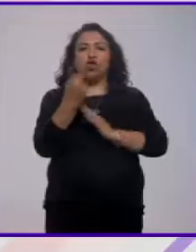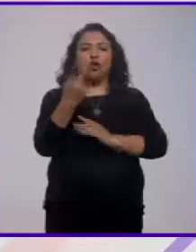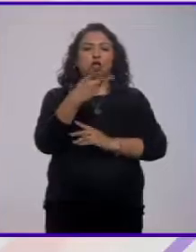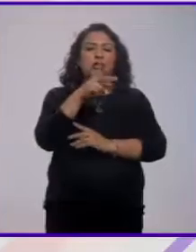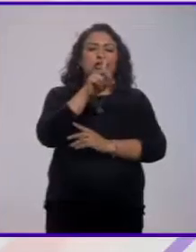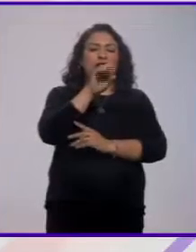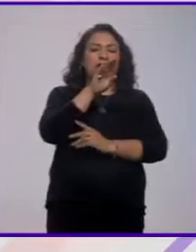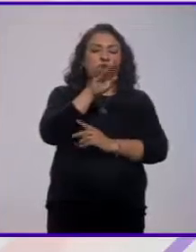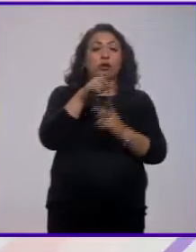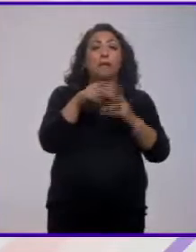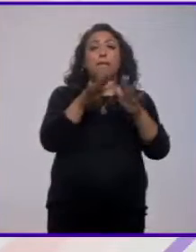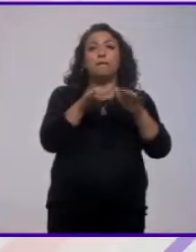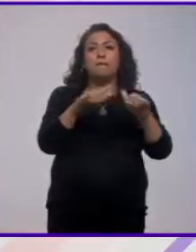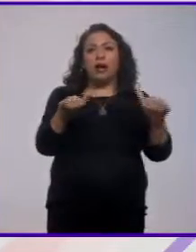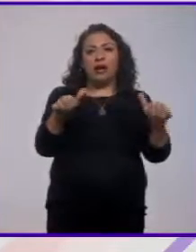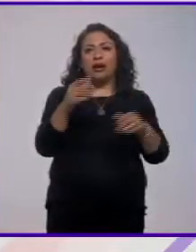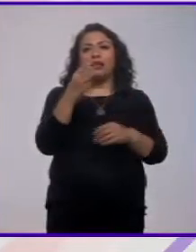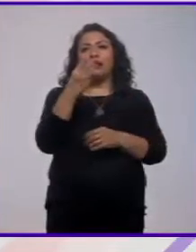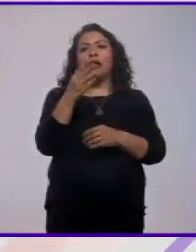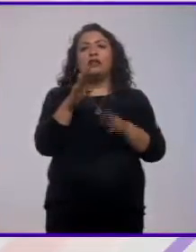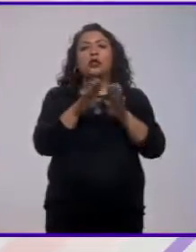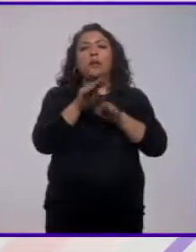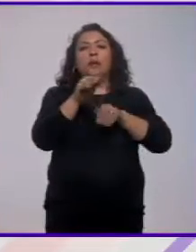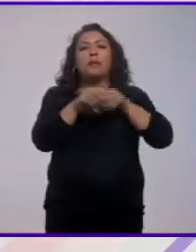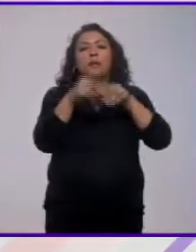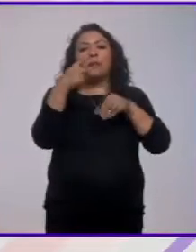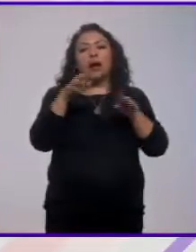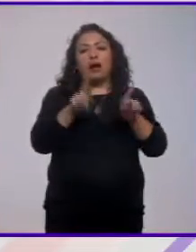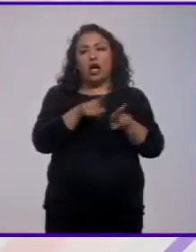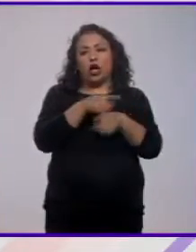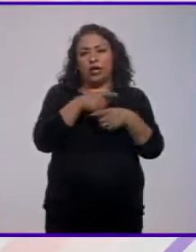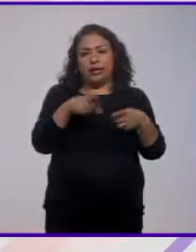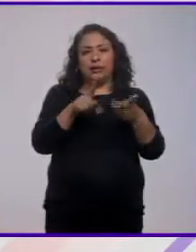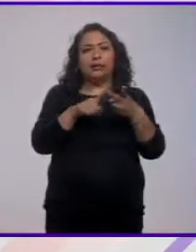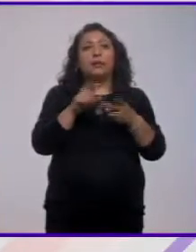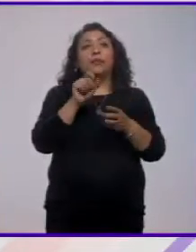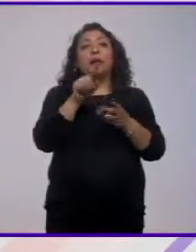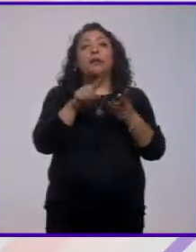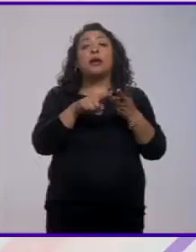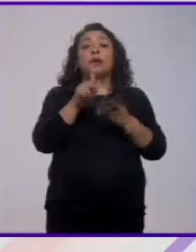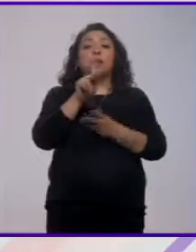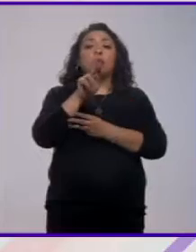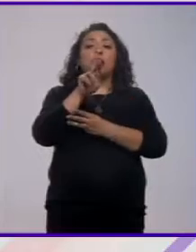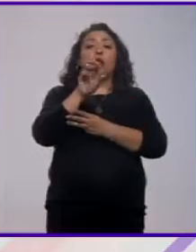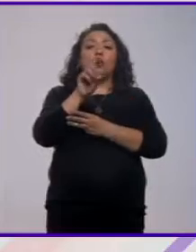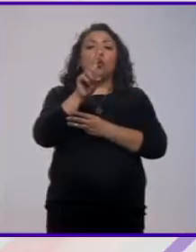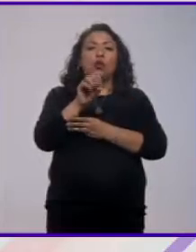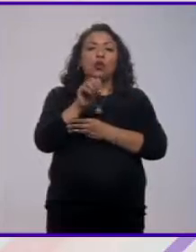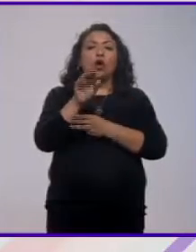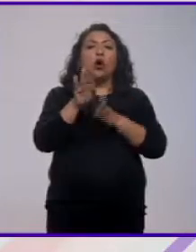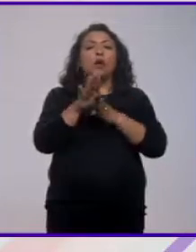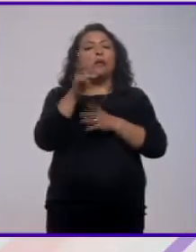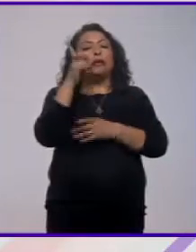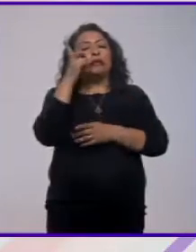Debussy: El Mar, tres bosquejos sinfónicos para orquesta y Preludio a la siesta de un